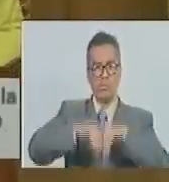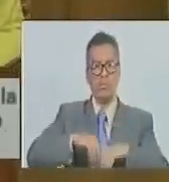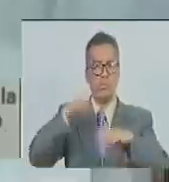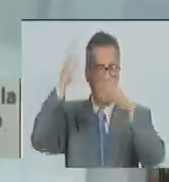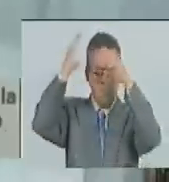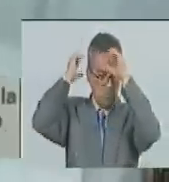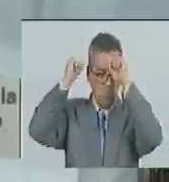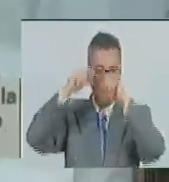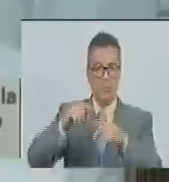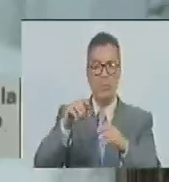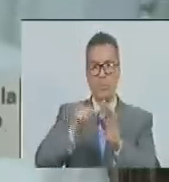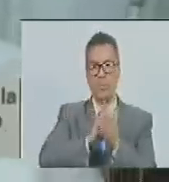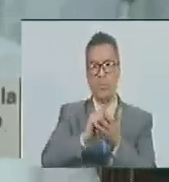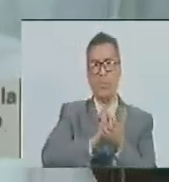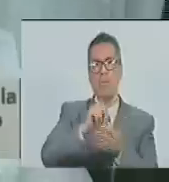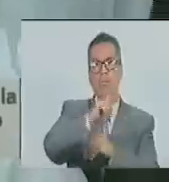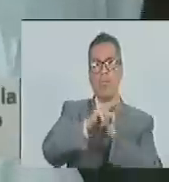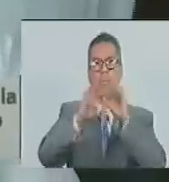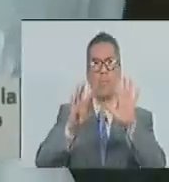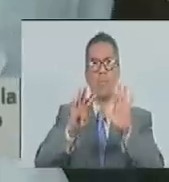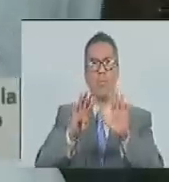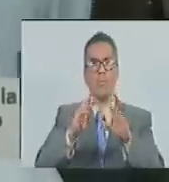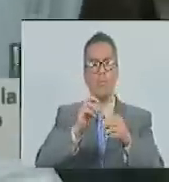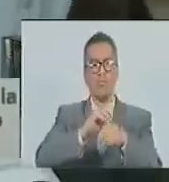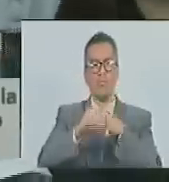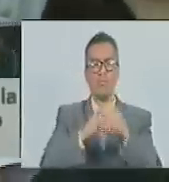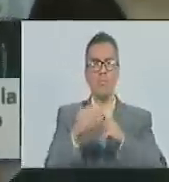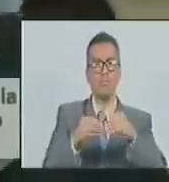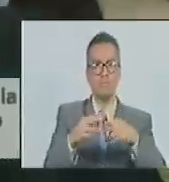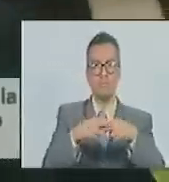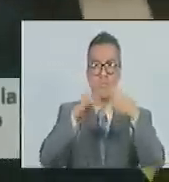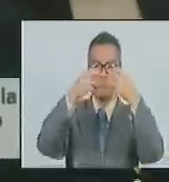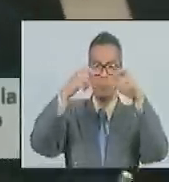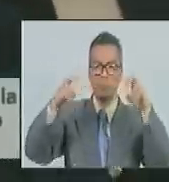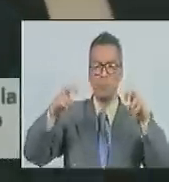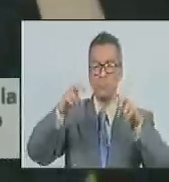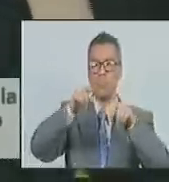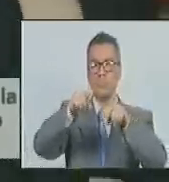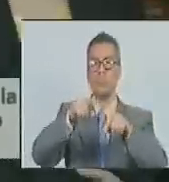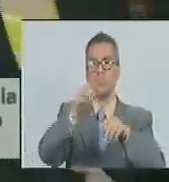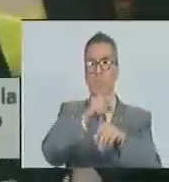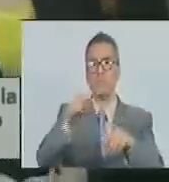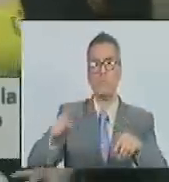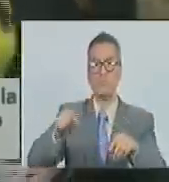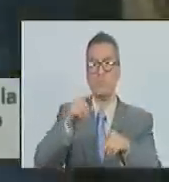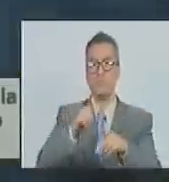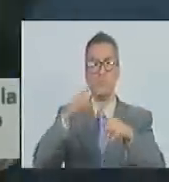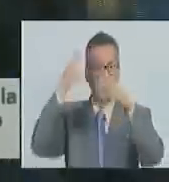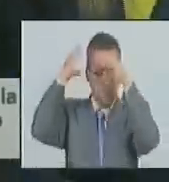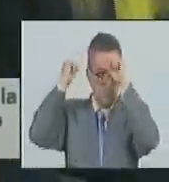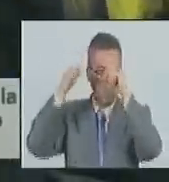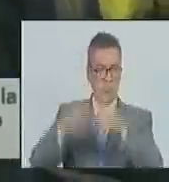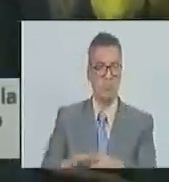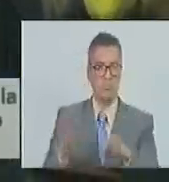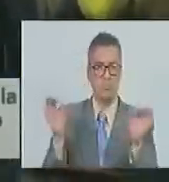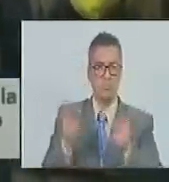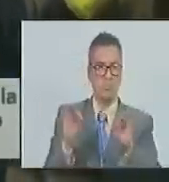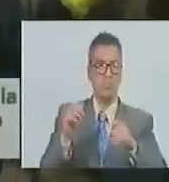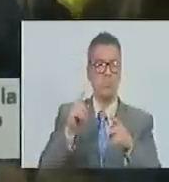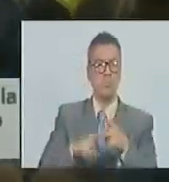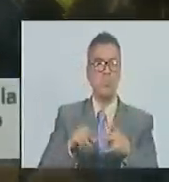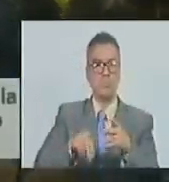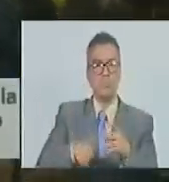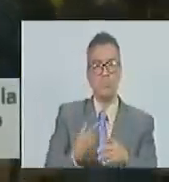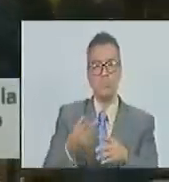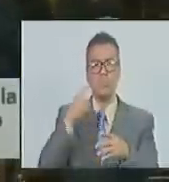Diplomáticas, artículo 29, que consagra, abrimos comillas, la persona del agente diplomático es inviolable, no